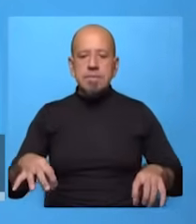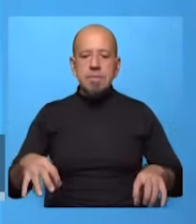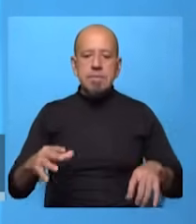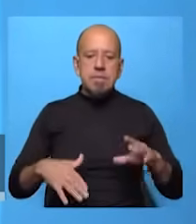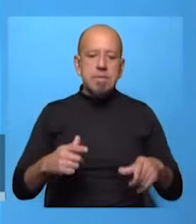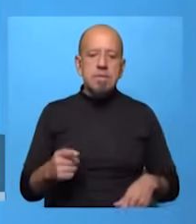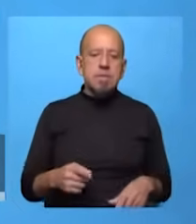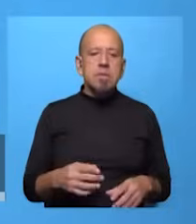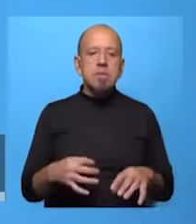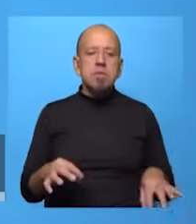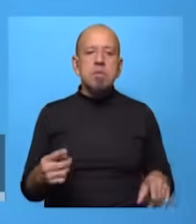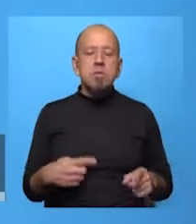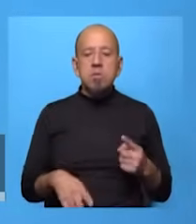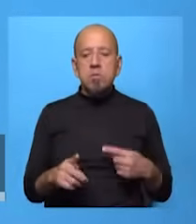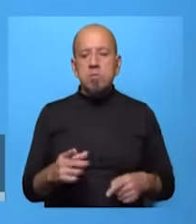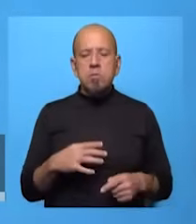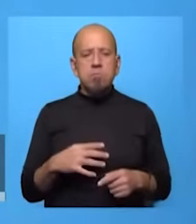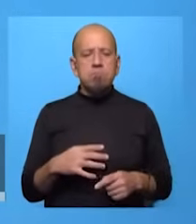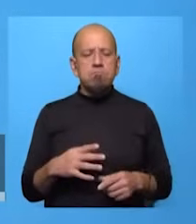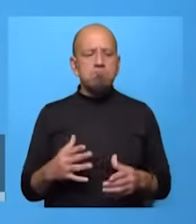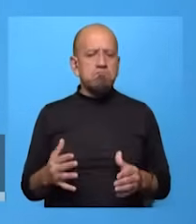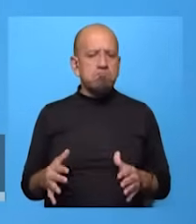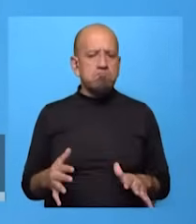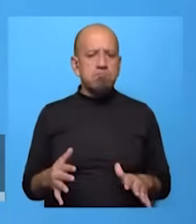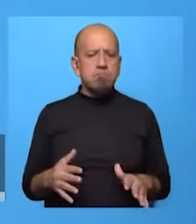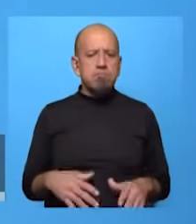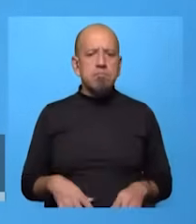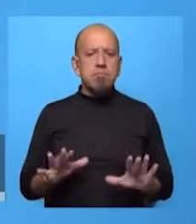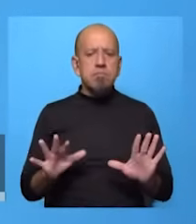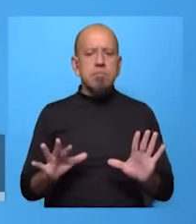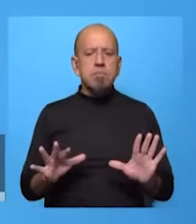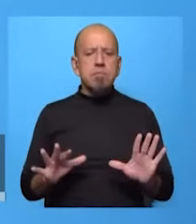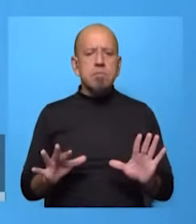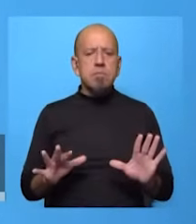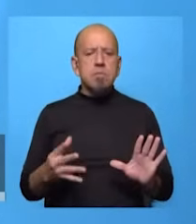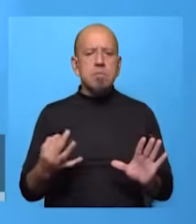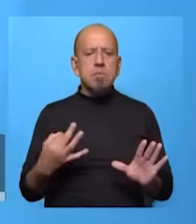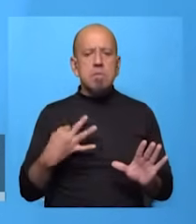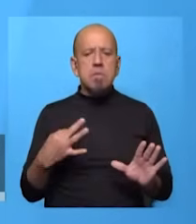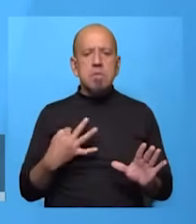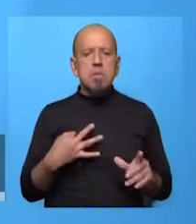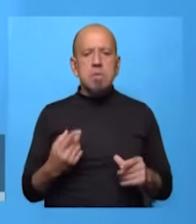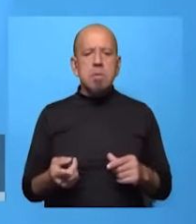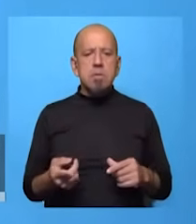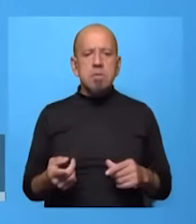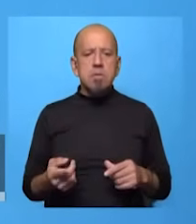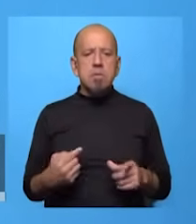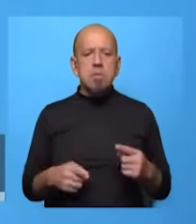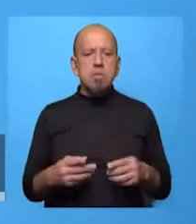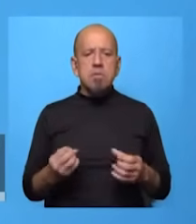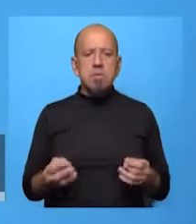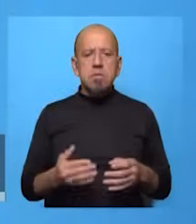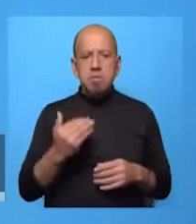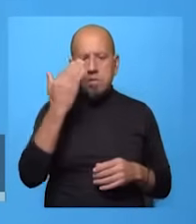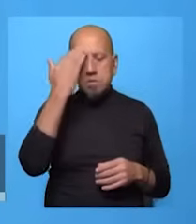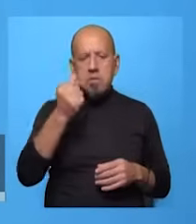más grande que la otra y si uno mira y llevamos una década una década y media en esas condiciones porque el frente amplio